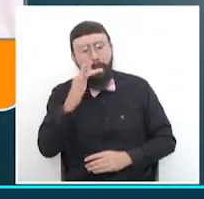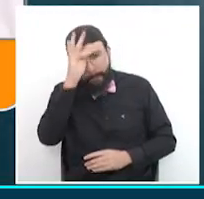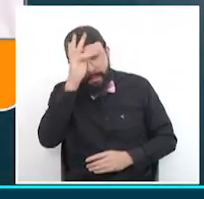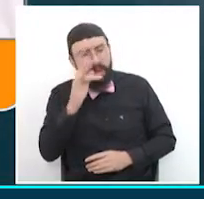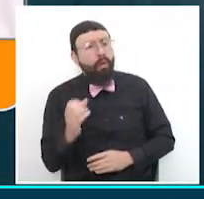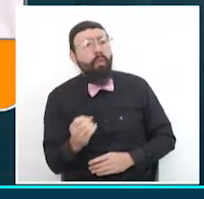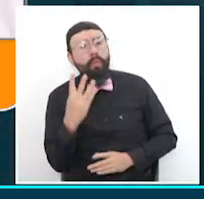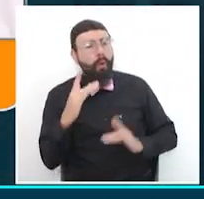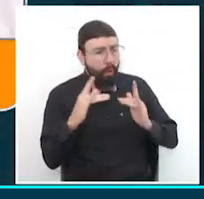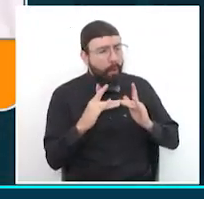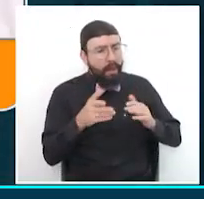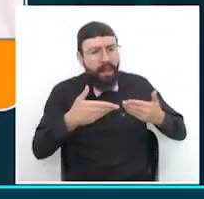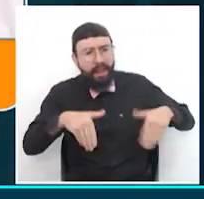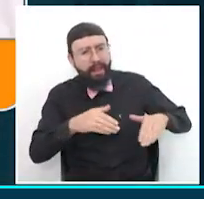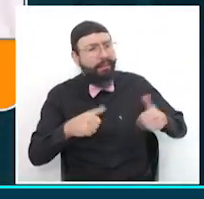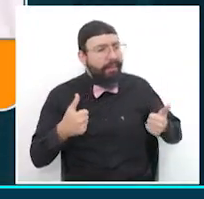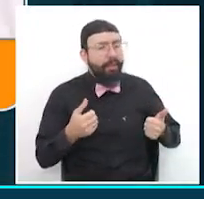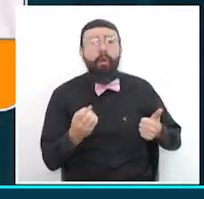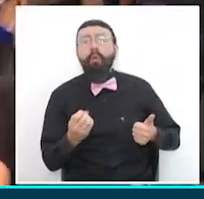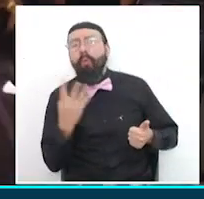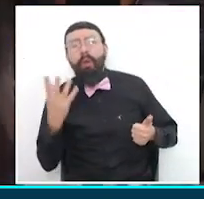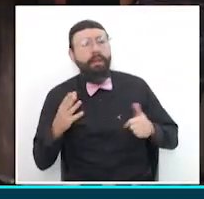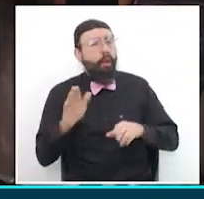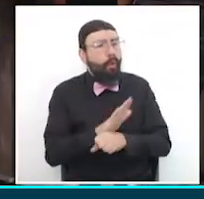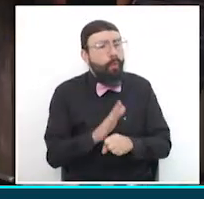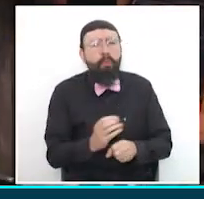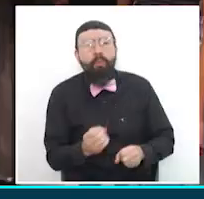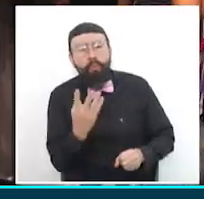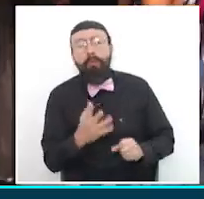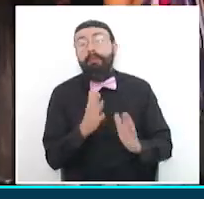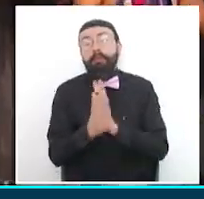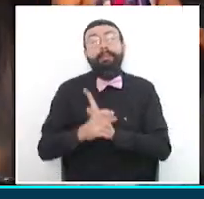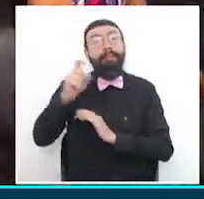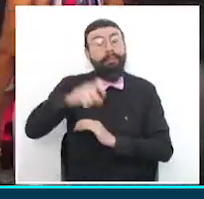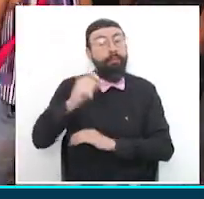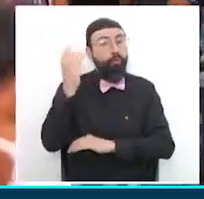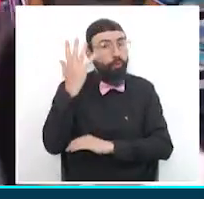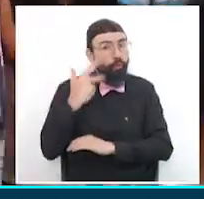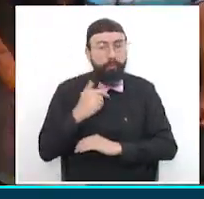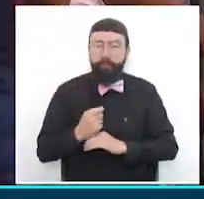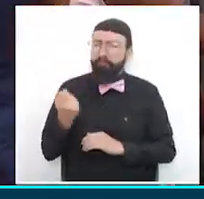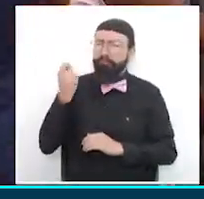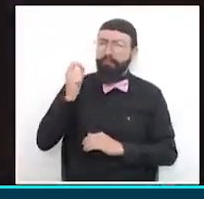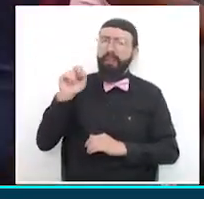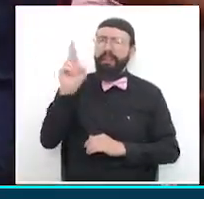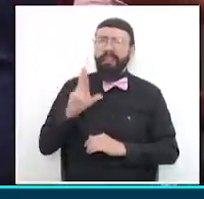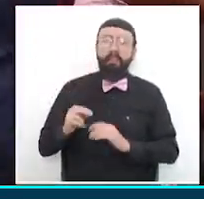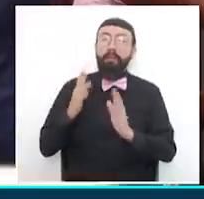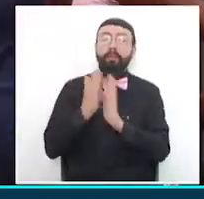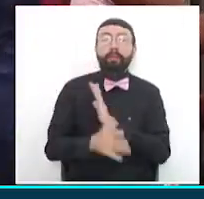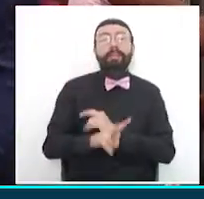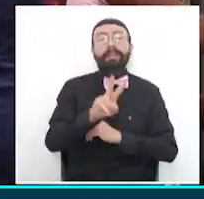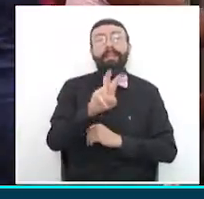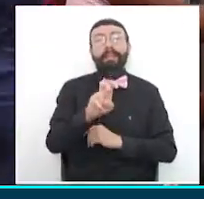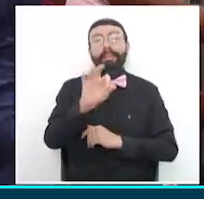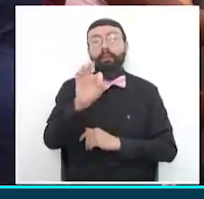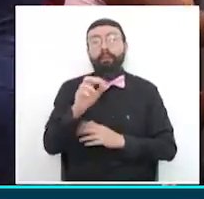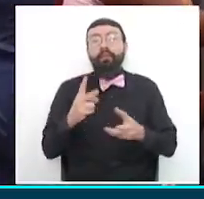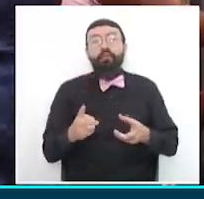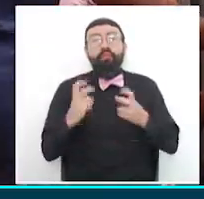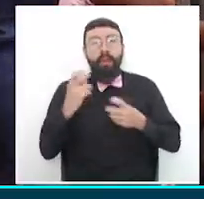su utilización de camas y su disponibilidad. Risaralda reportó en las últimas horas 78 nuevos contagiados